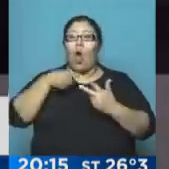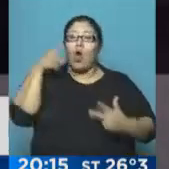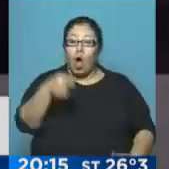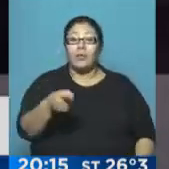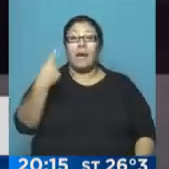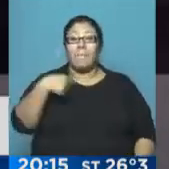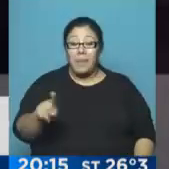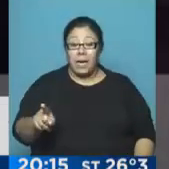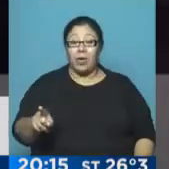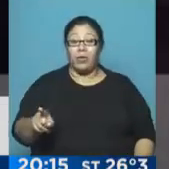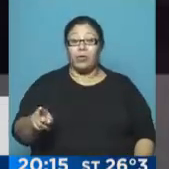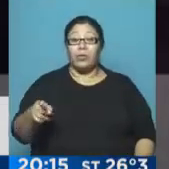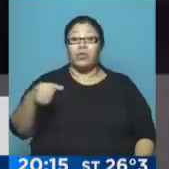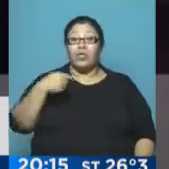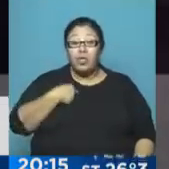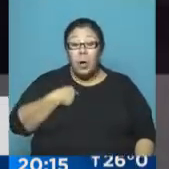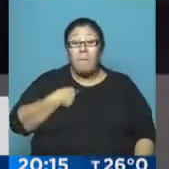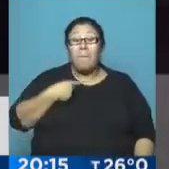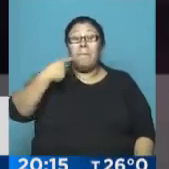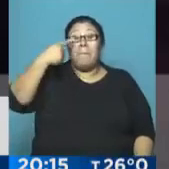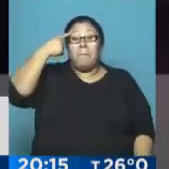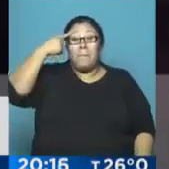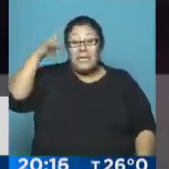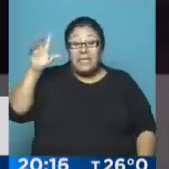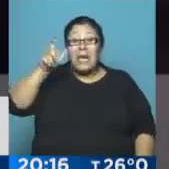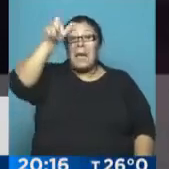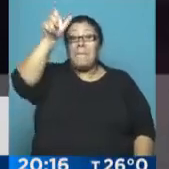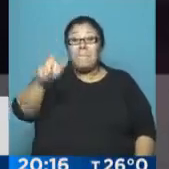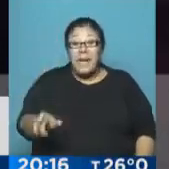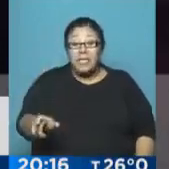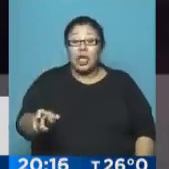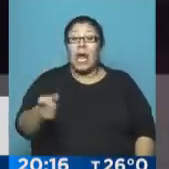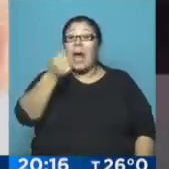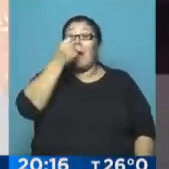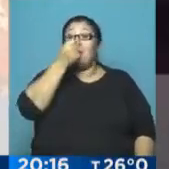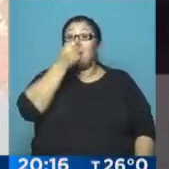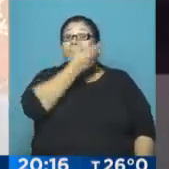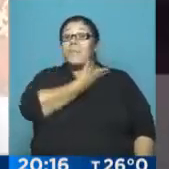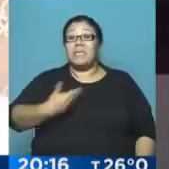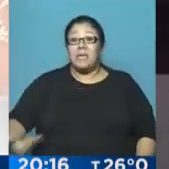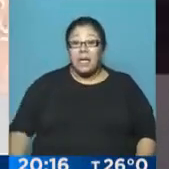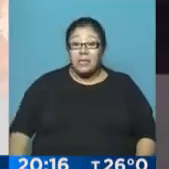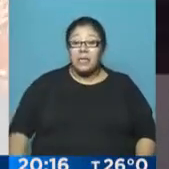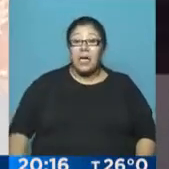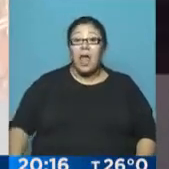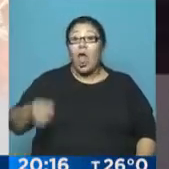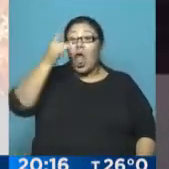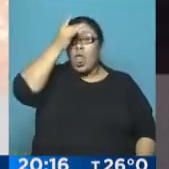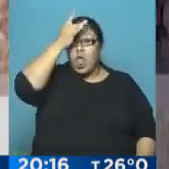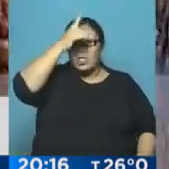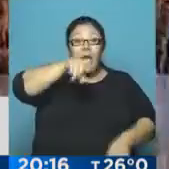mi vida pensé que iba a haber un presidente cautelar durante 12 horas en mi